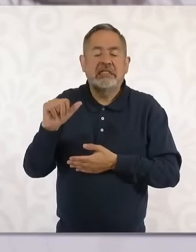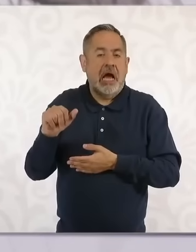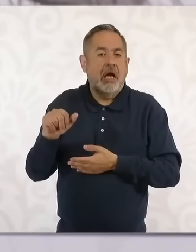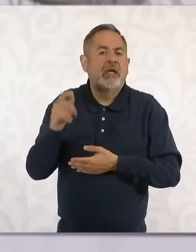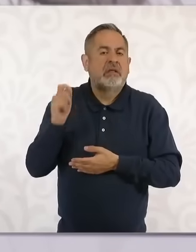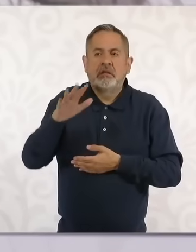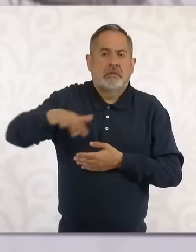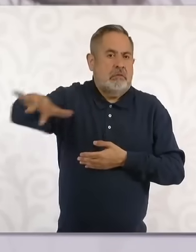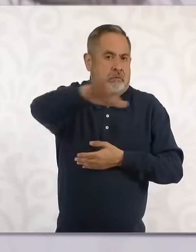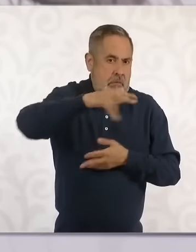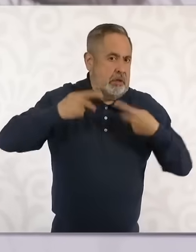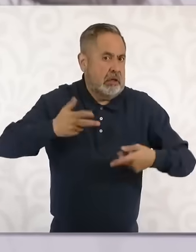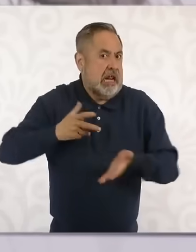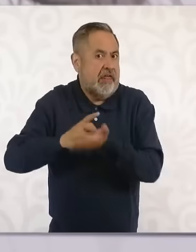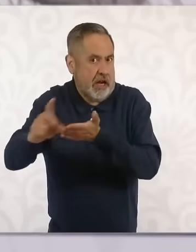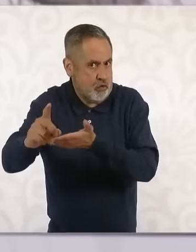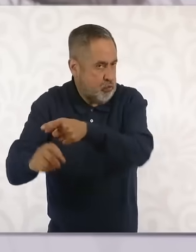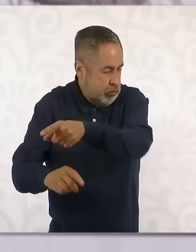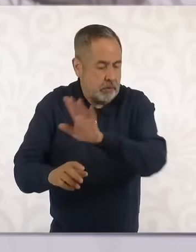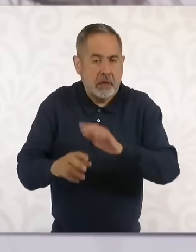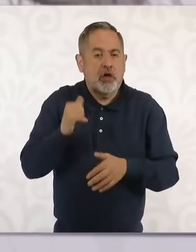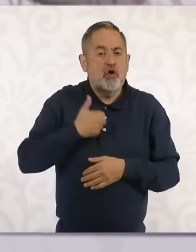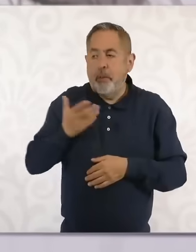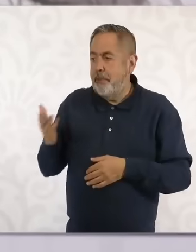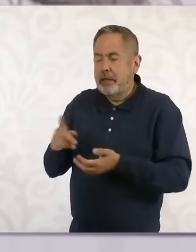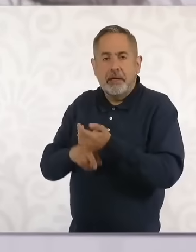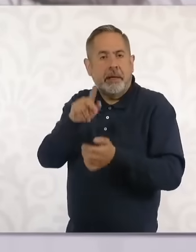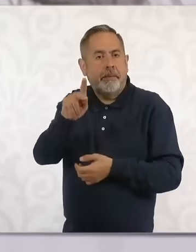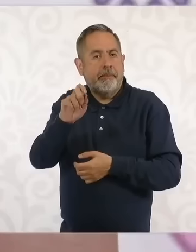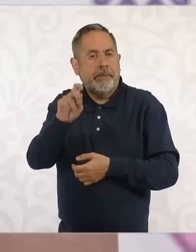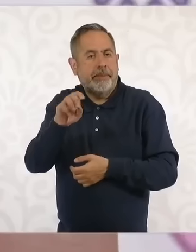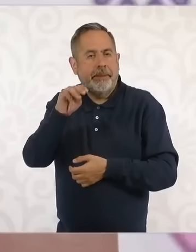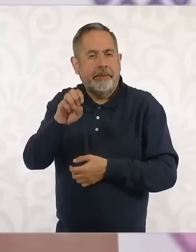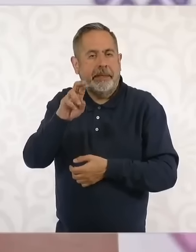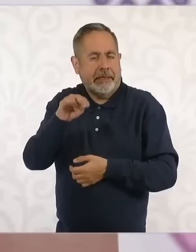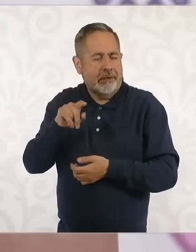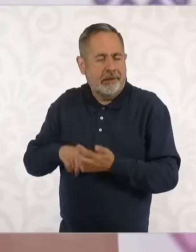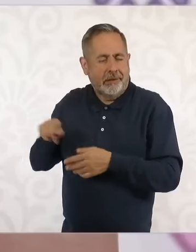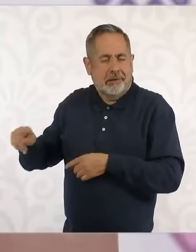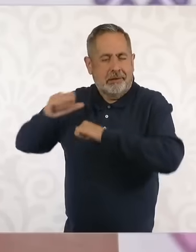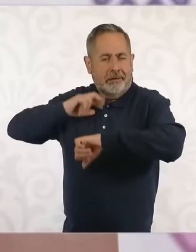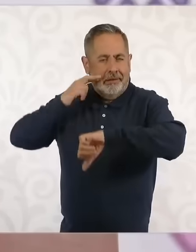y pedí ahora a Pepe Merino y a la nueva